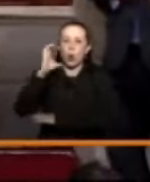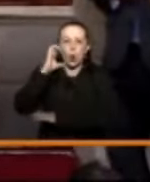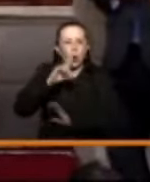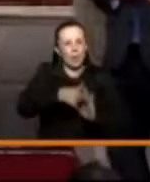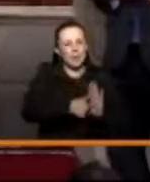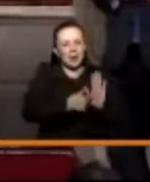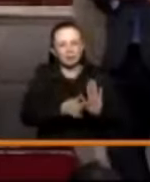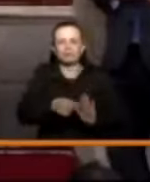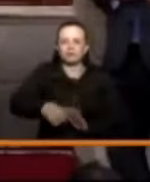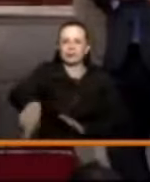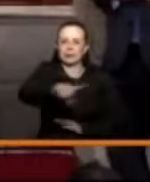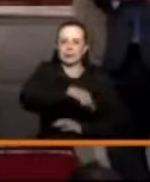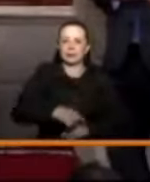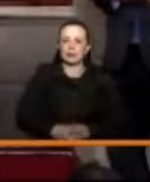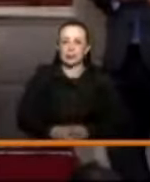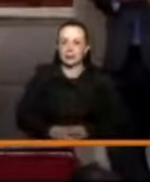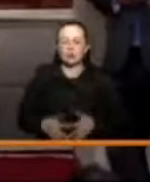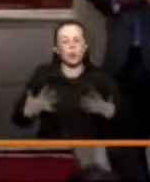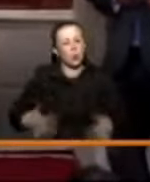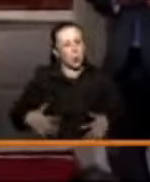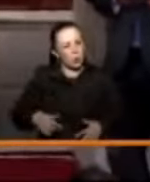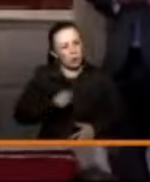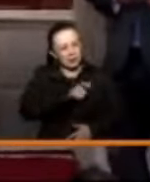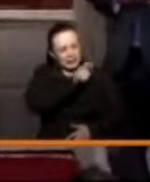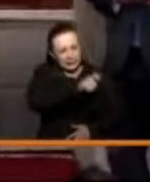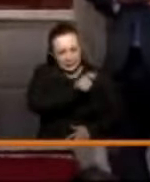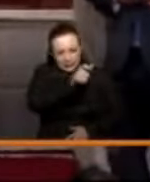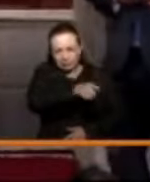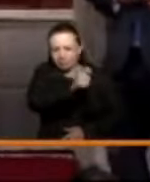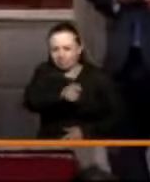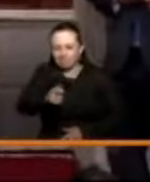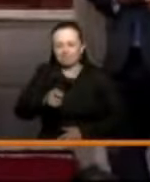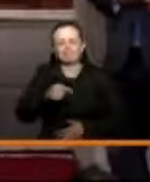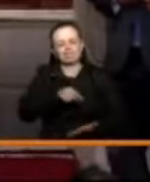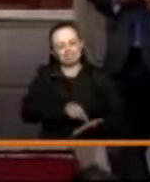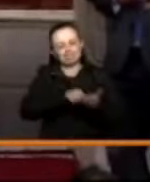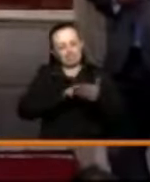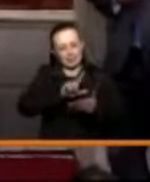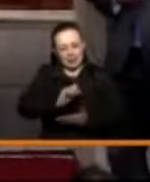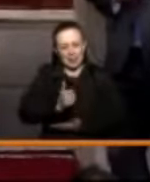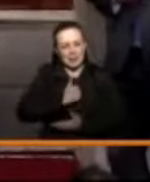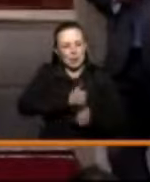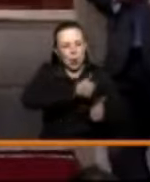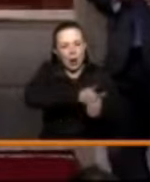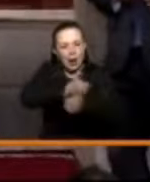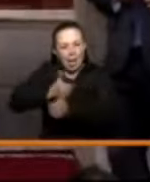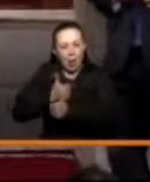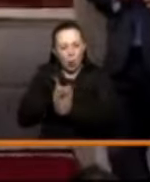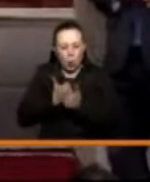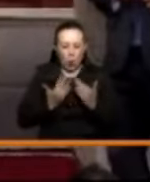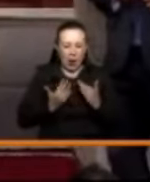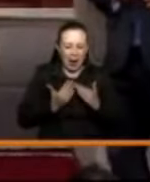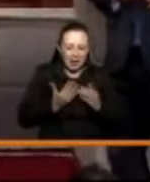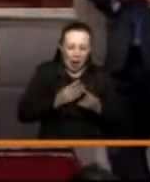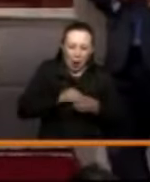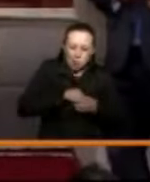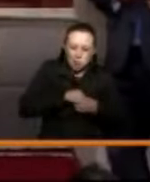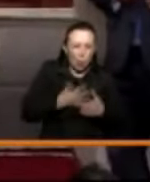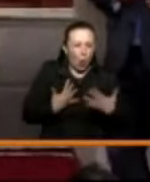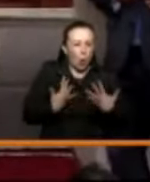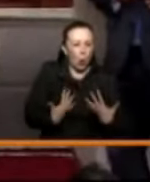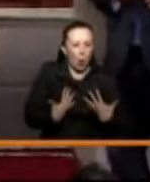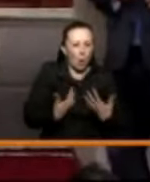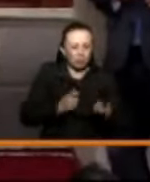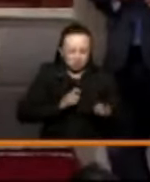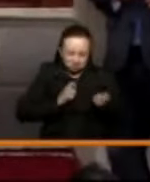reto enorme supieron convertirse al interior de sus hogares en guías